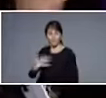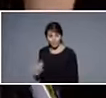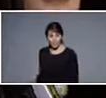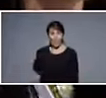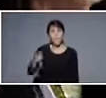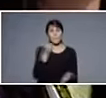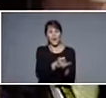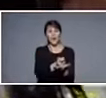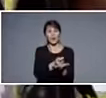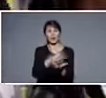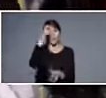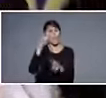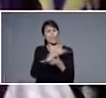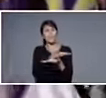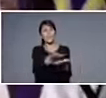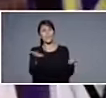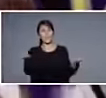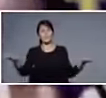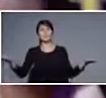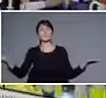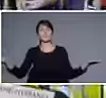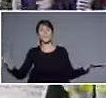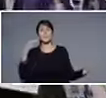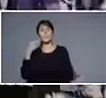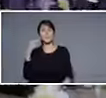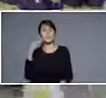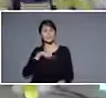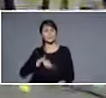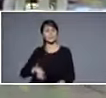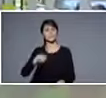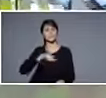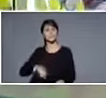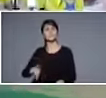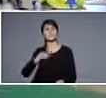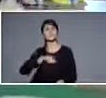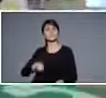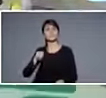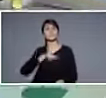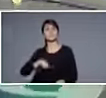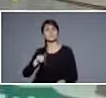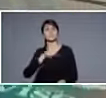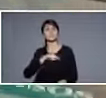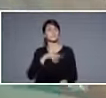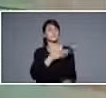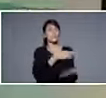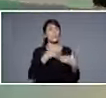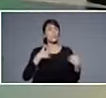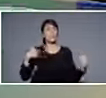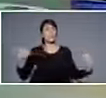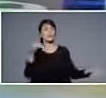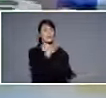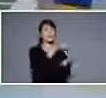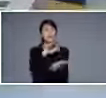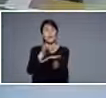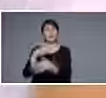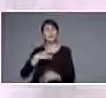mentiras. Un pueblo que siente miedo, le puede pasar, y es